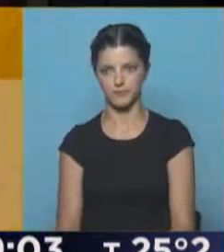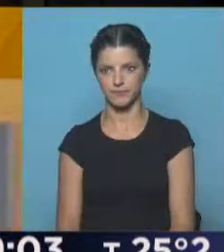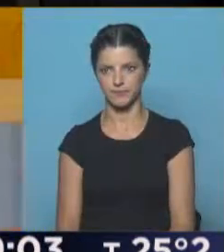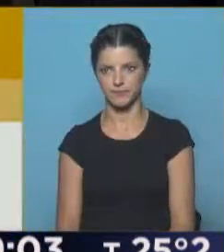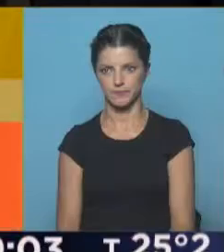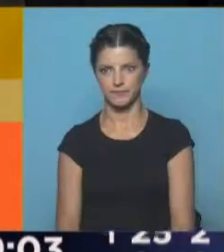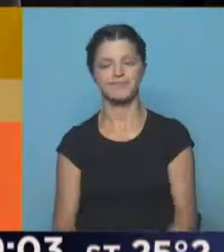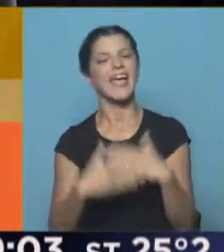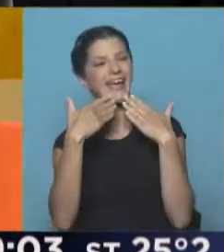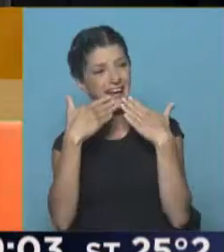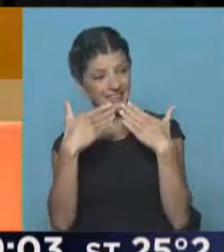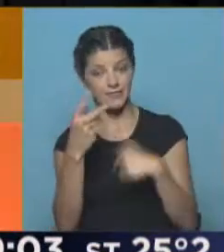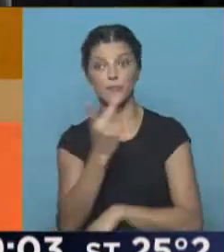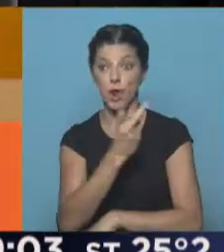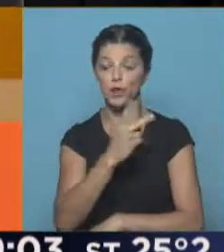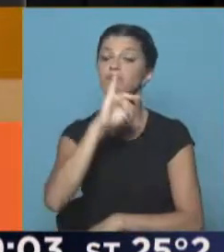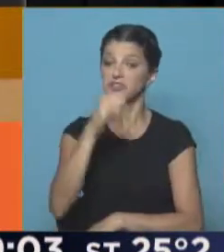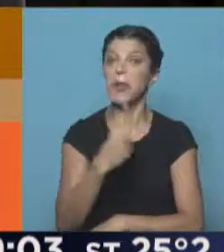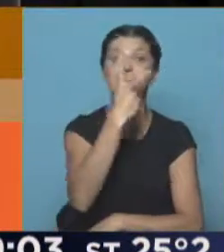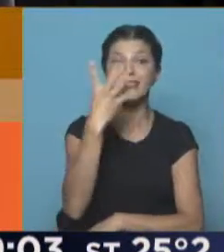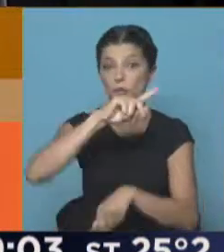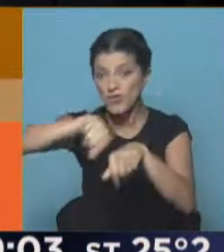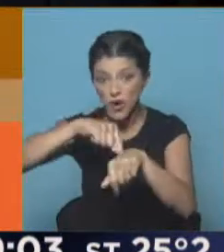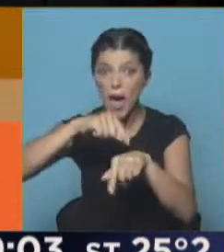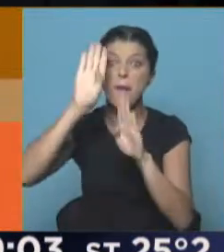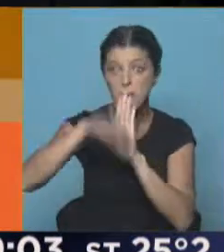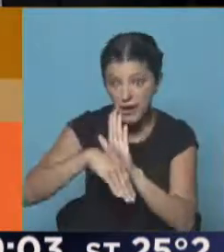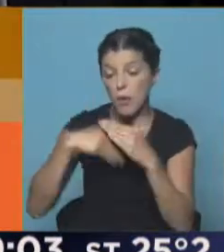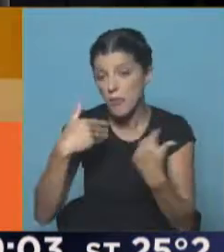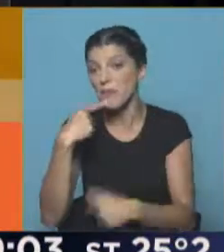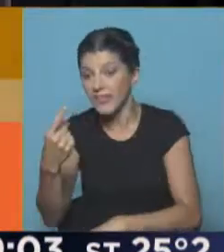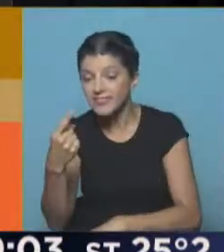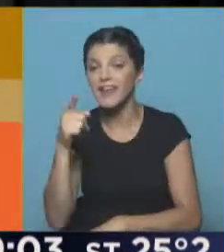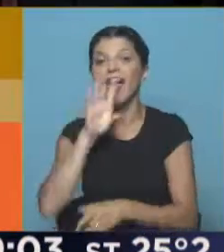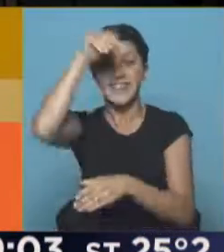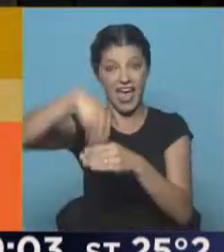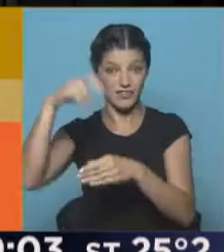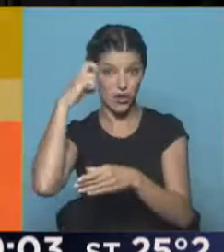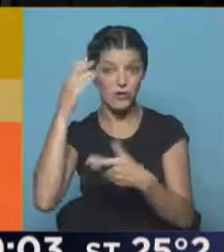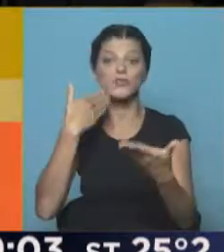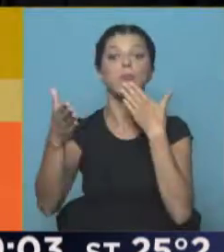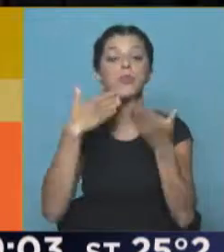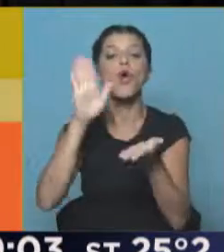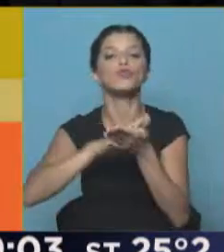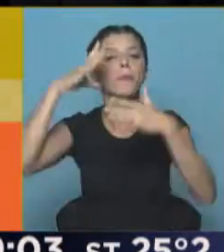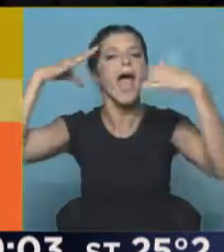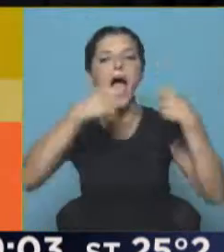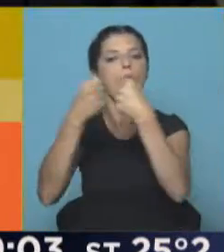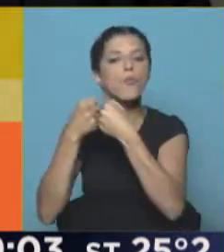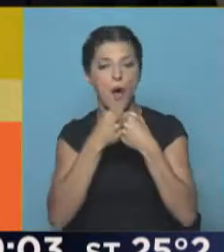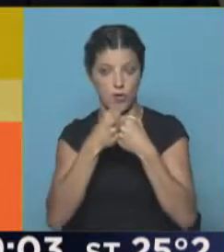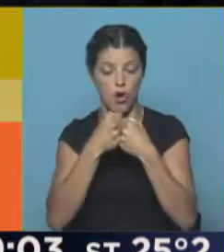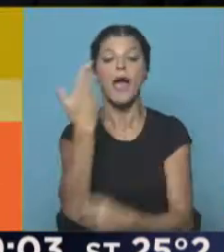Gracias, Mariel. Daniel, efectivamente, menos de 24 horas, podríamos decir, llevó la discusión en el Congreso de la Nación de este acuerdo que logró el